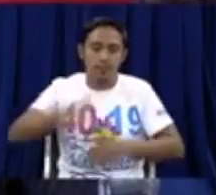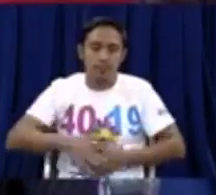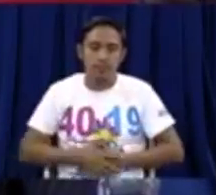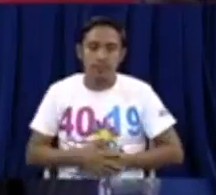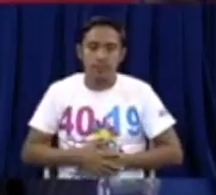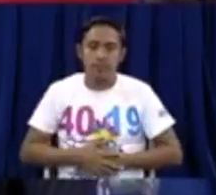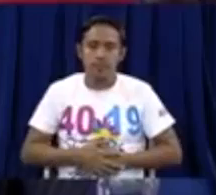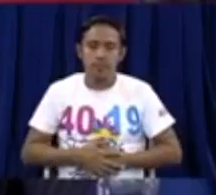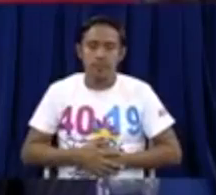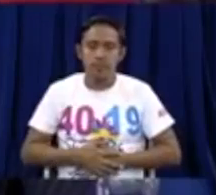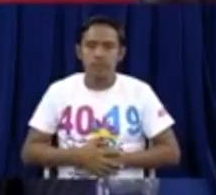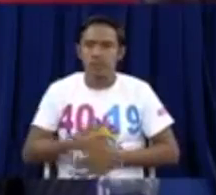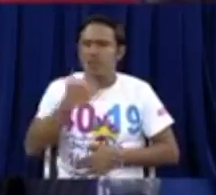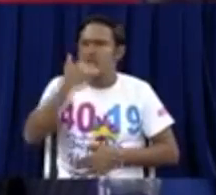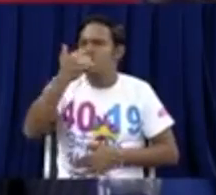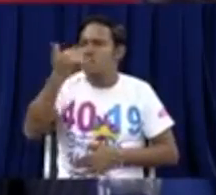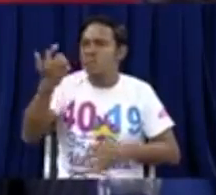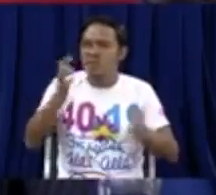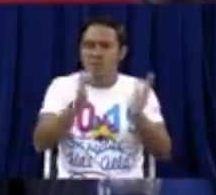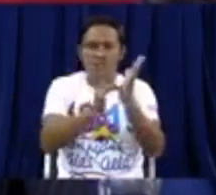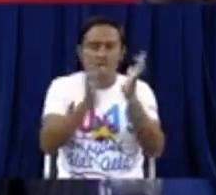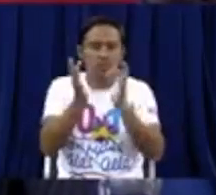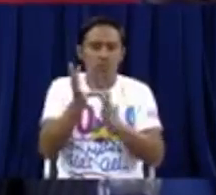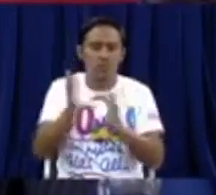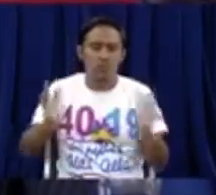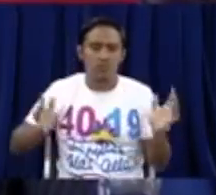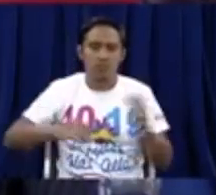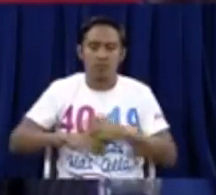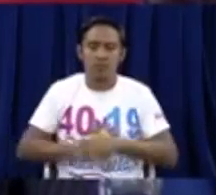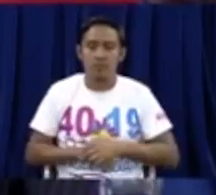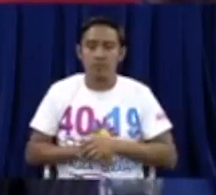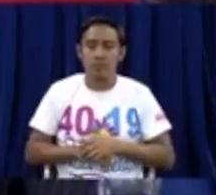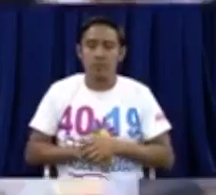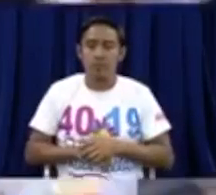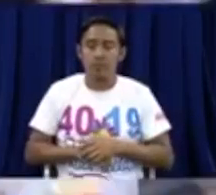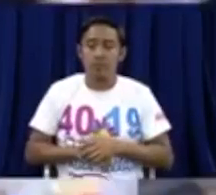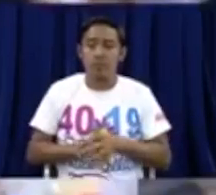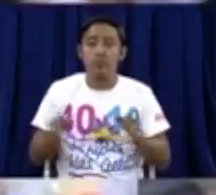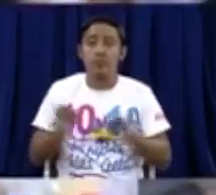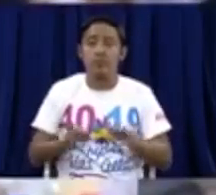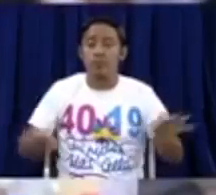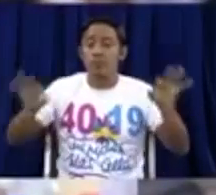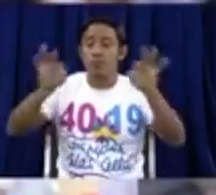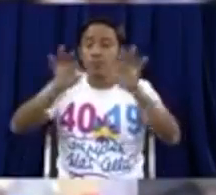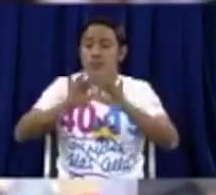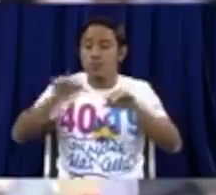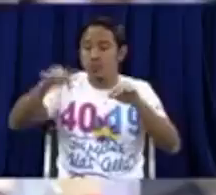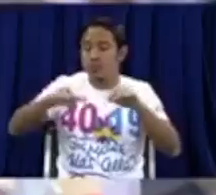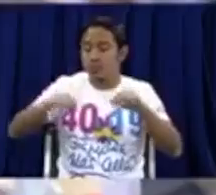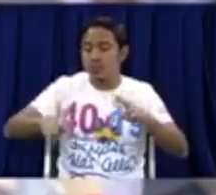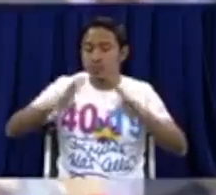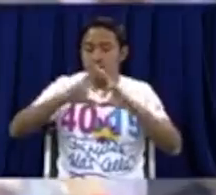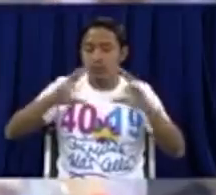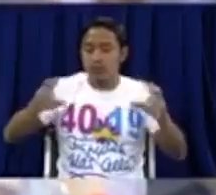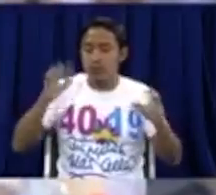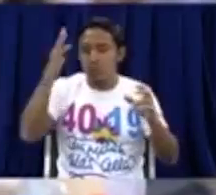palabra. ¿Quién es Jesús? Es muy importante que esta nación preciosa y